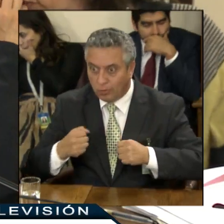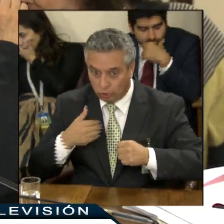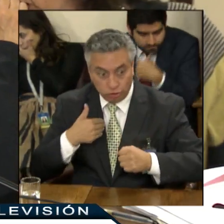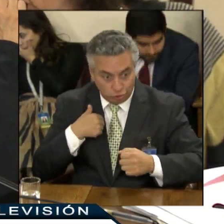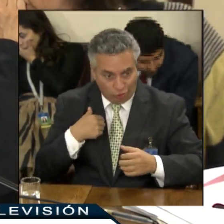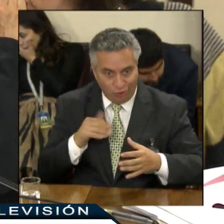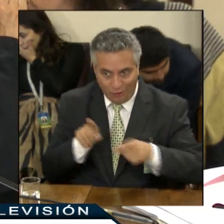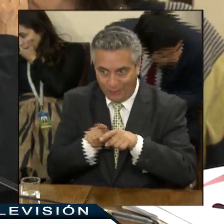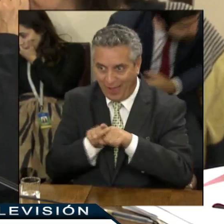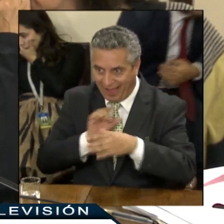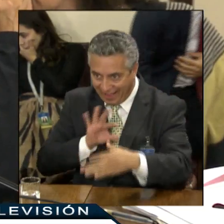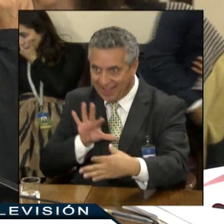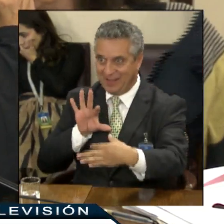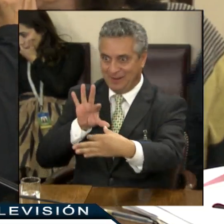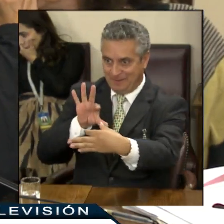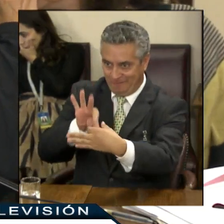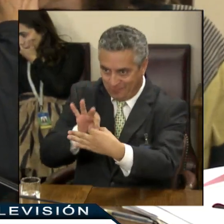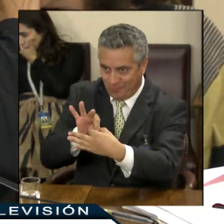conjunto